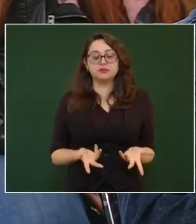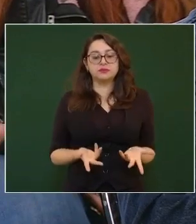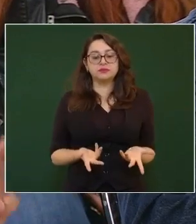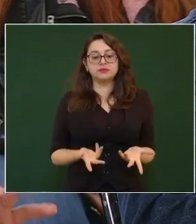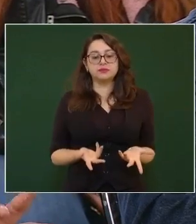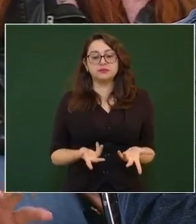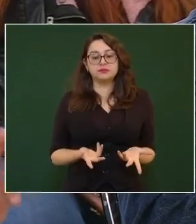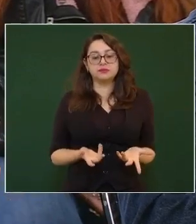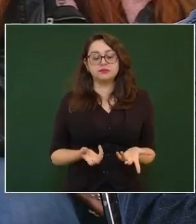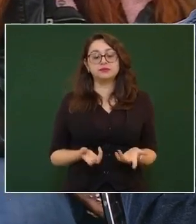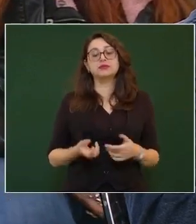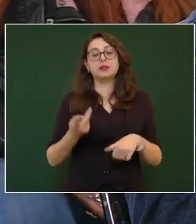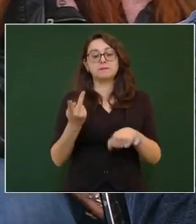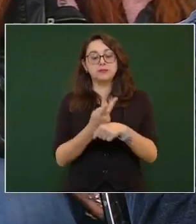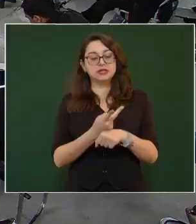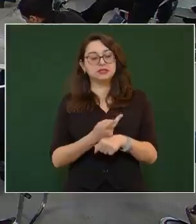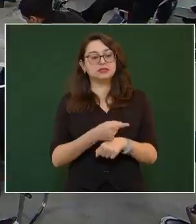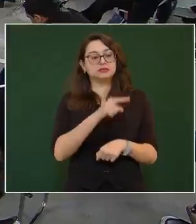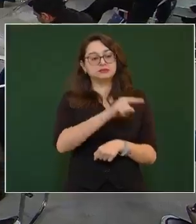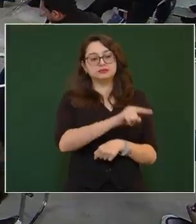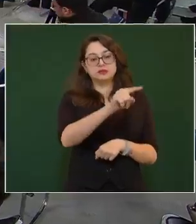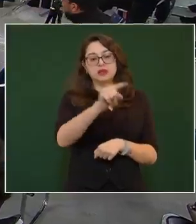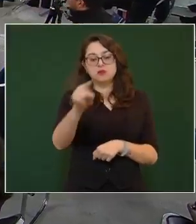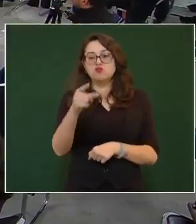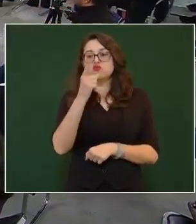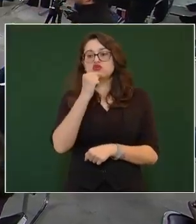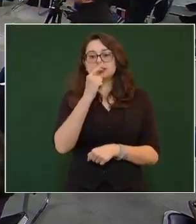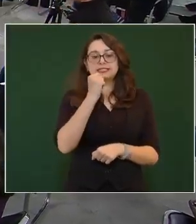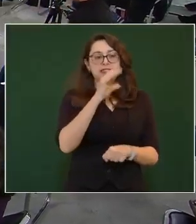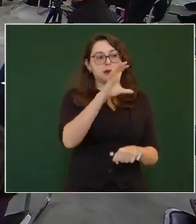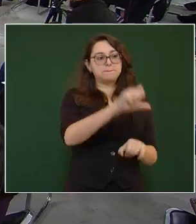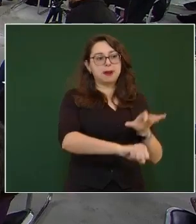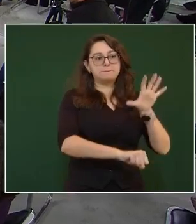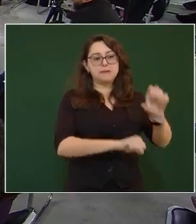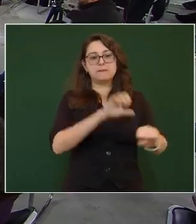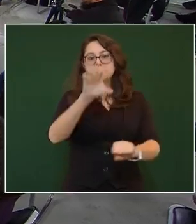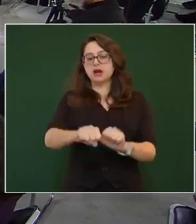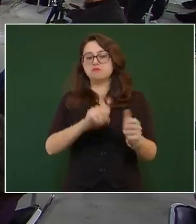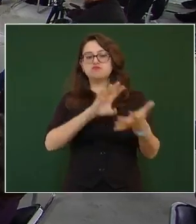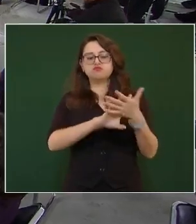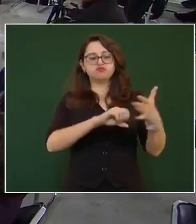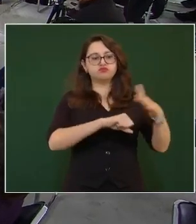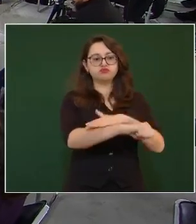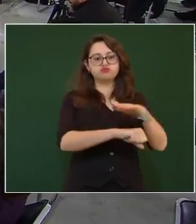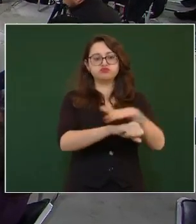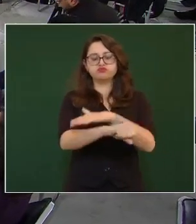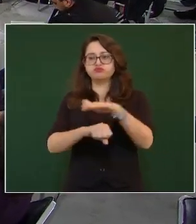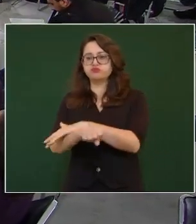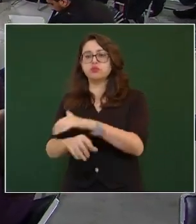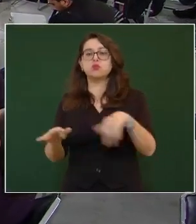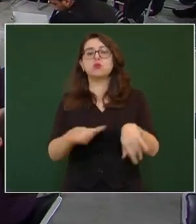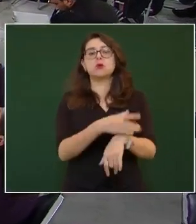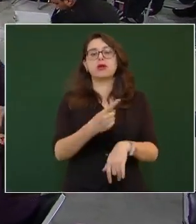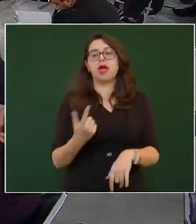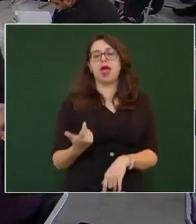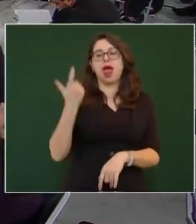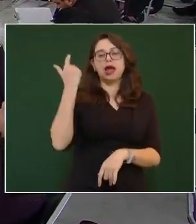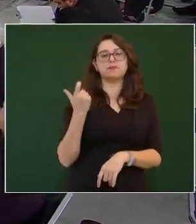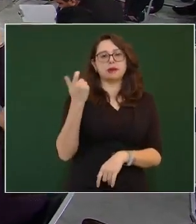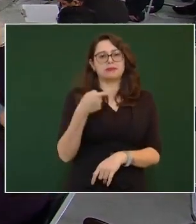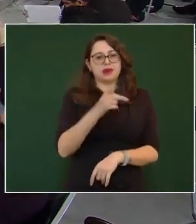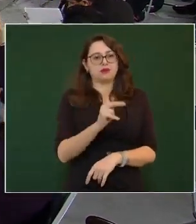sus escoltas tres exmilitares, un exmarino, que al siguiente día salieron porque presentaron sus portaciones de arma y